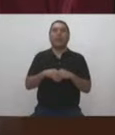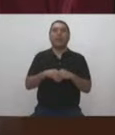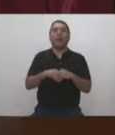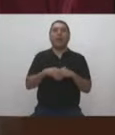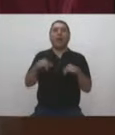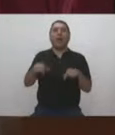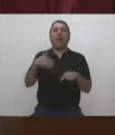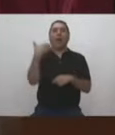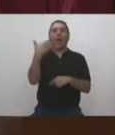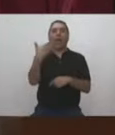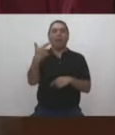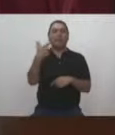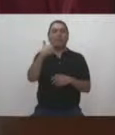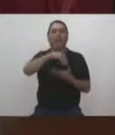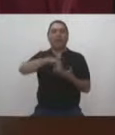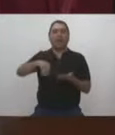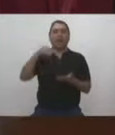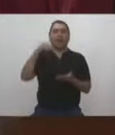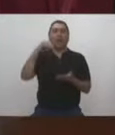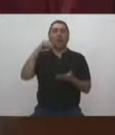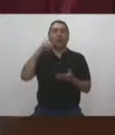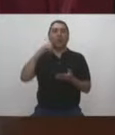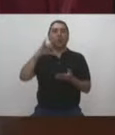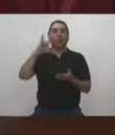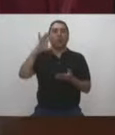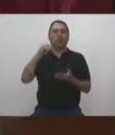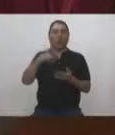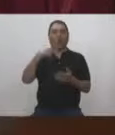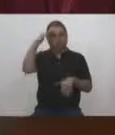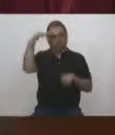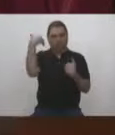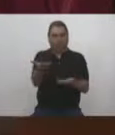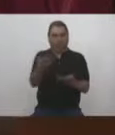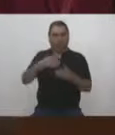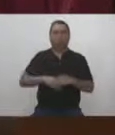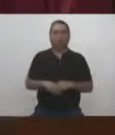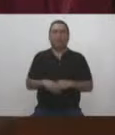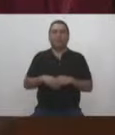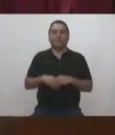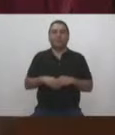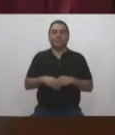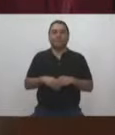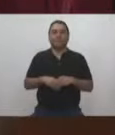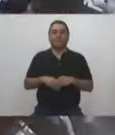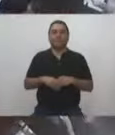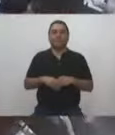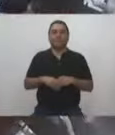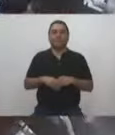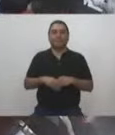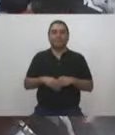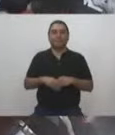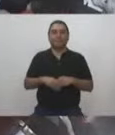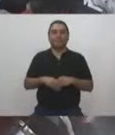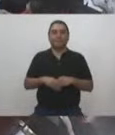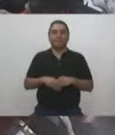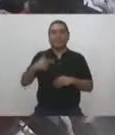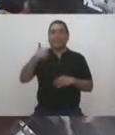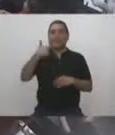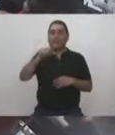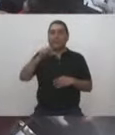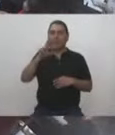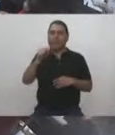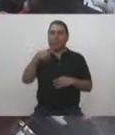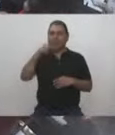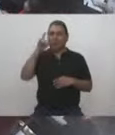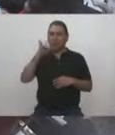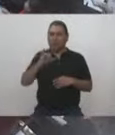sueldo a mano alzada y con fondos del erario público. Es una situación absolutamente excepcional,